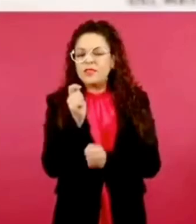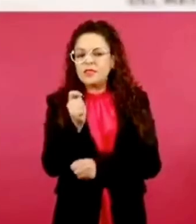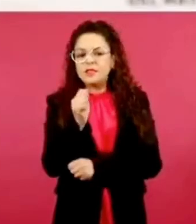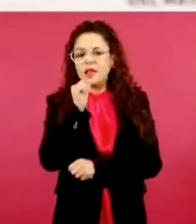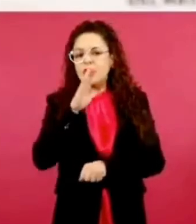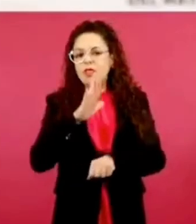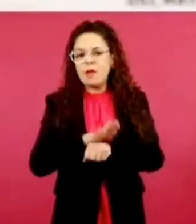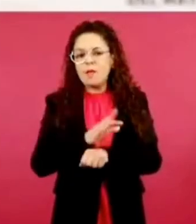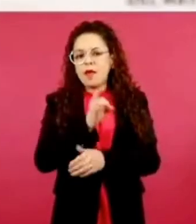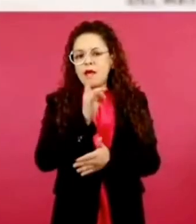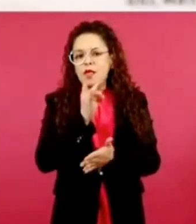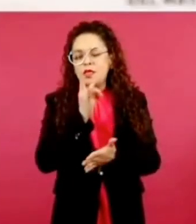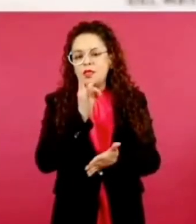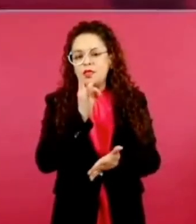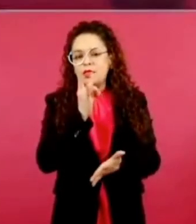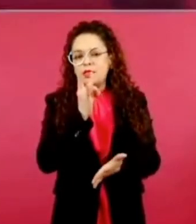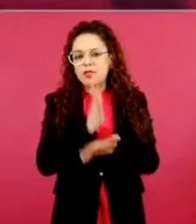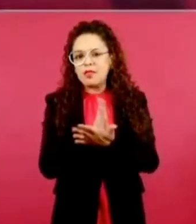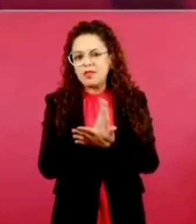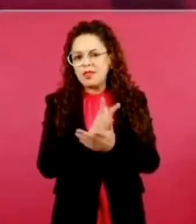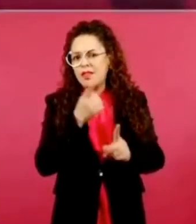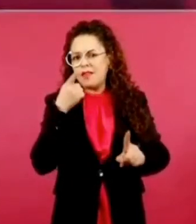en cortar de tajo con la corrupción.